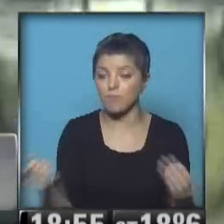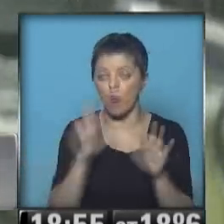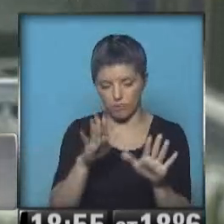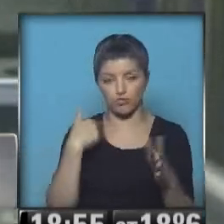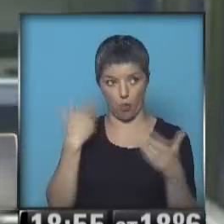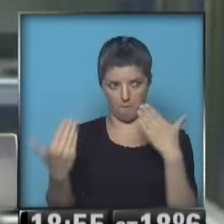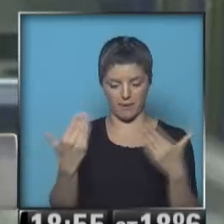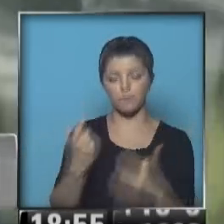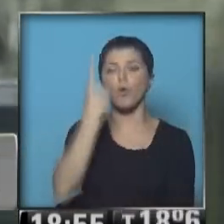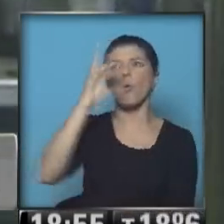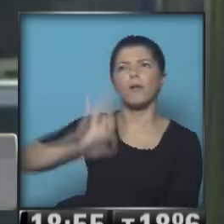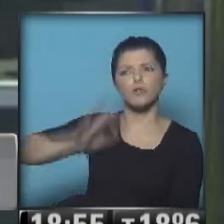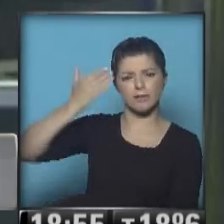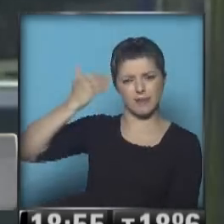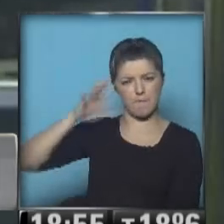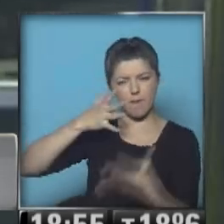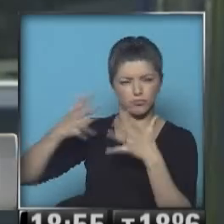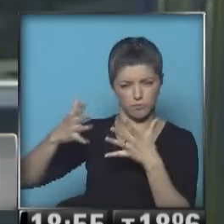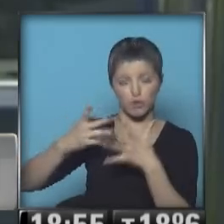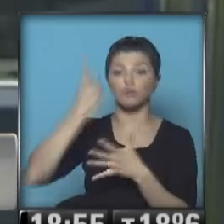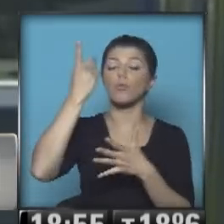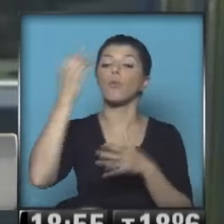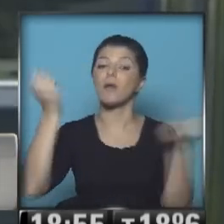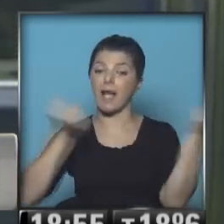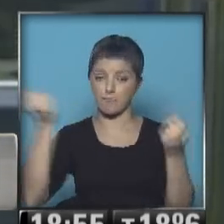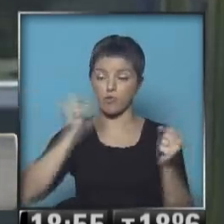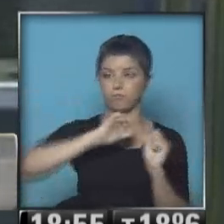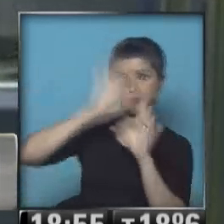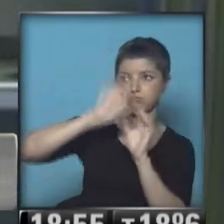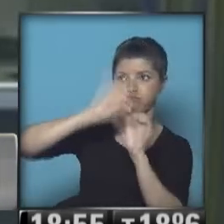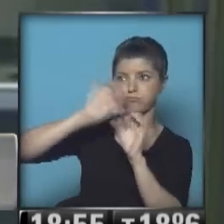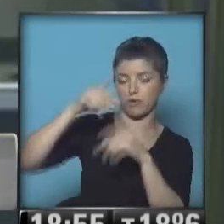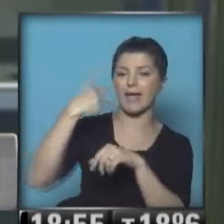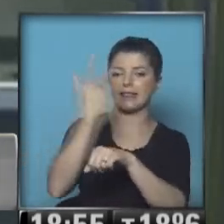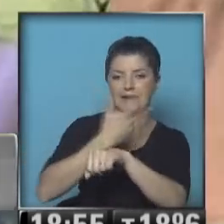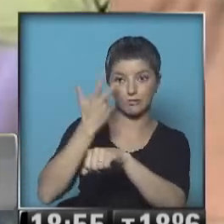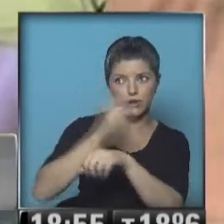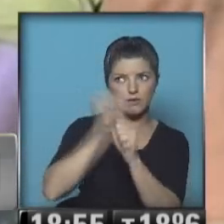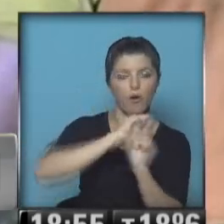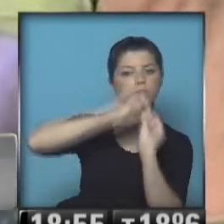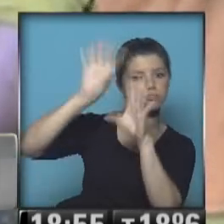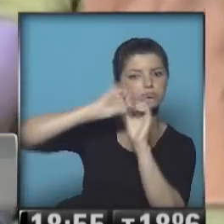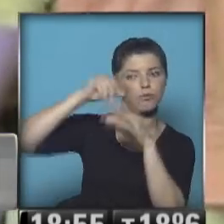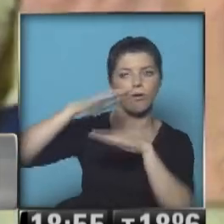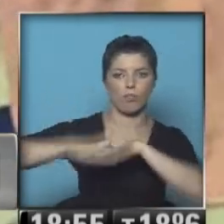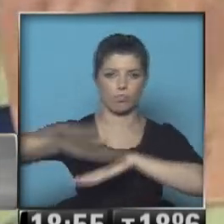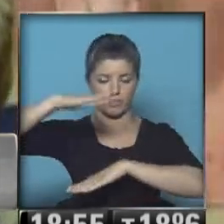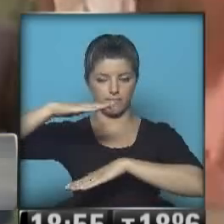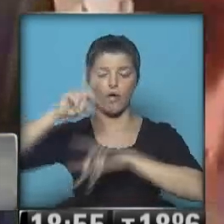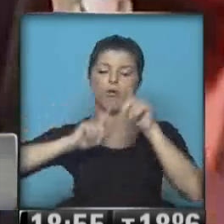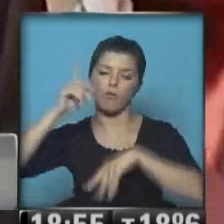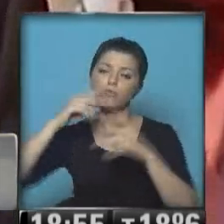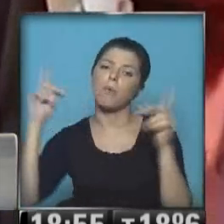aproximadamente un año, cargar uno de tantos camiones diarios nos llevaba 3 horas, con problemas,